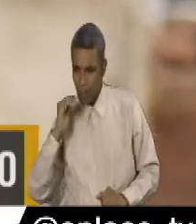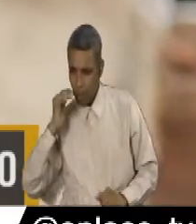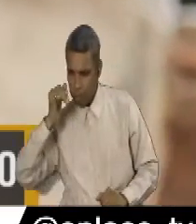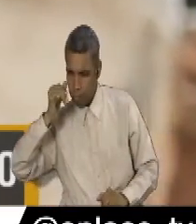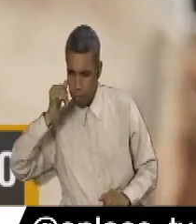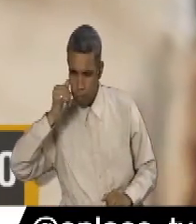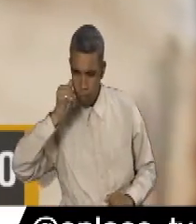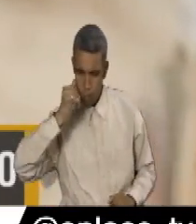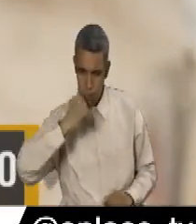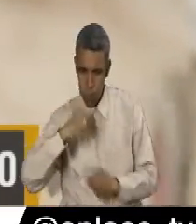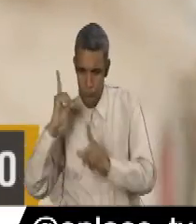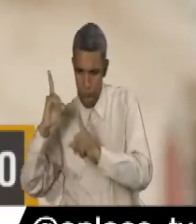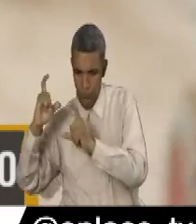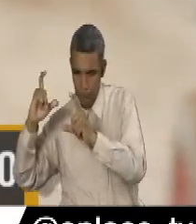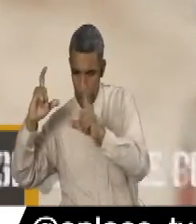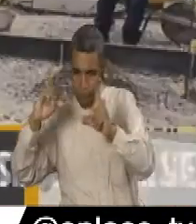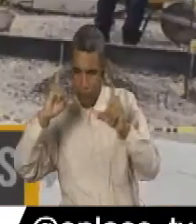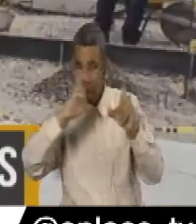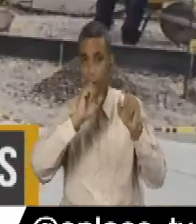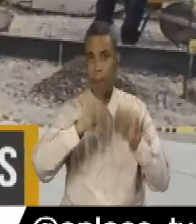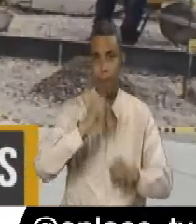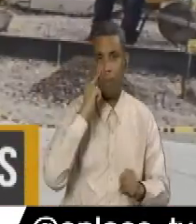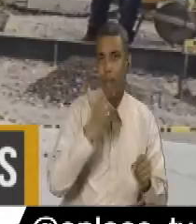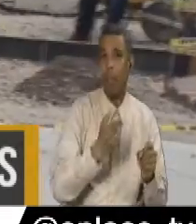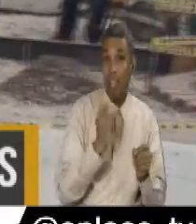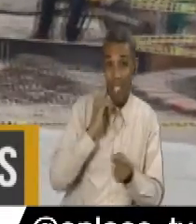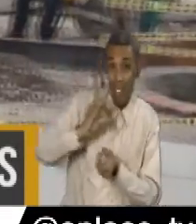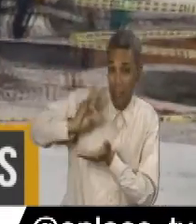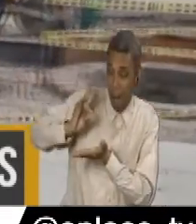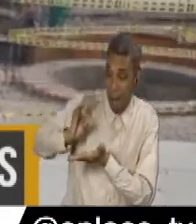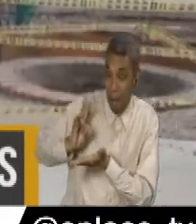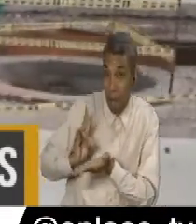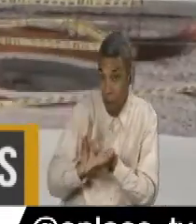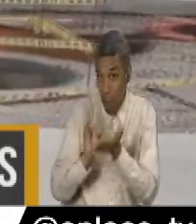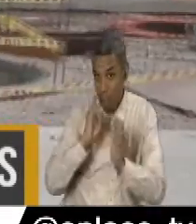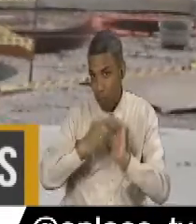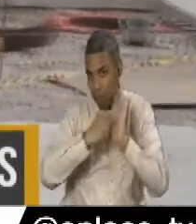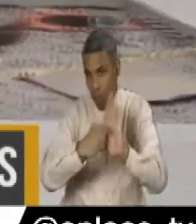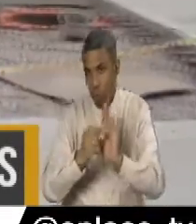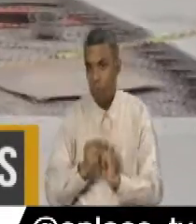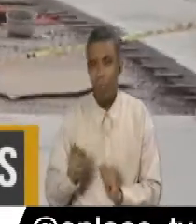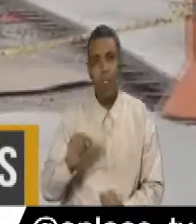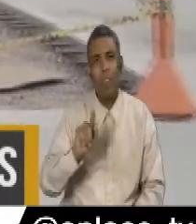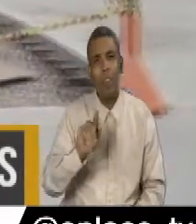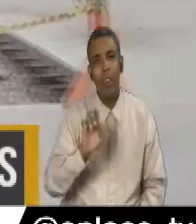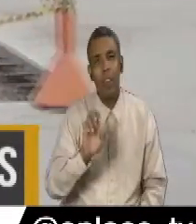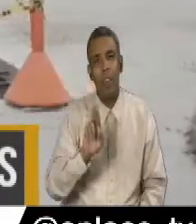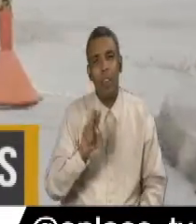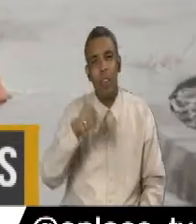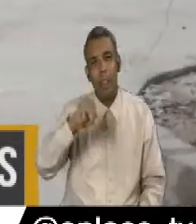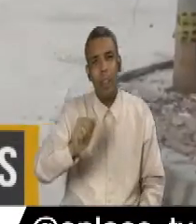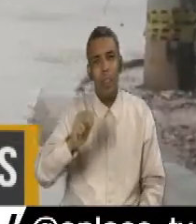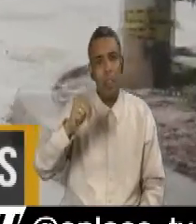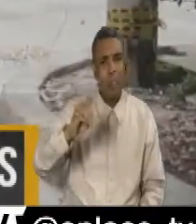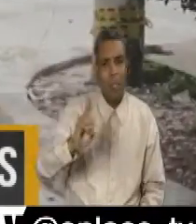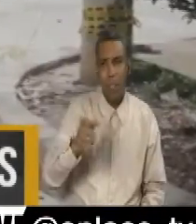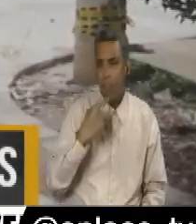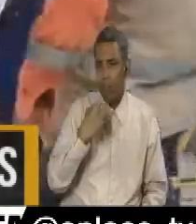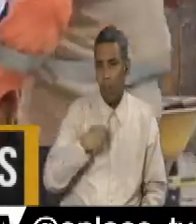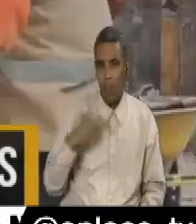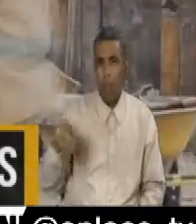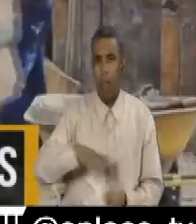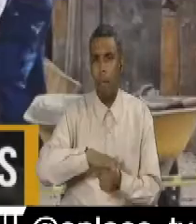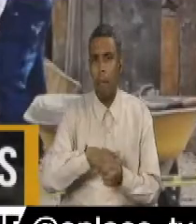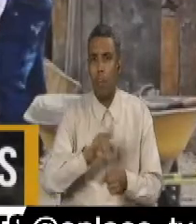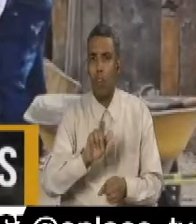ejemplo de todos los proyectos a nivel nacional. Fernando Andrade, jefe de autopavimentación, aseguró que en barrios como San Judas y el 20 de agosto,